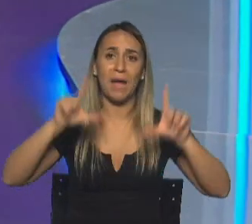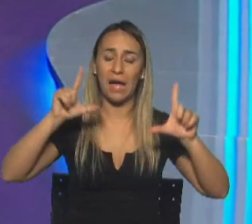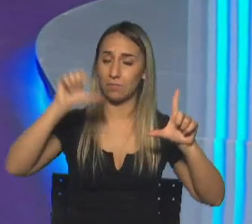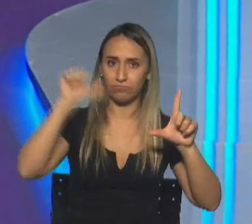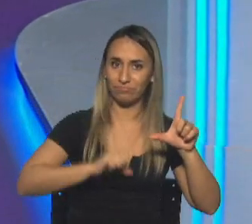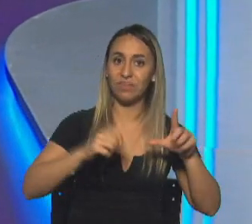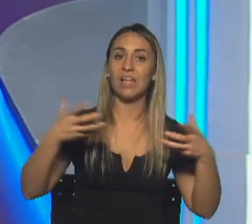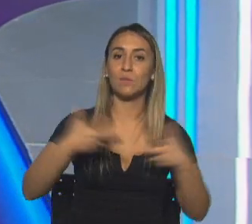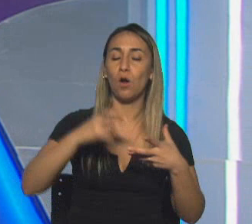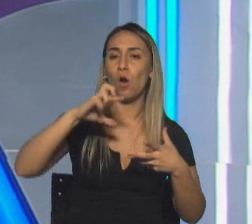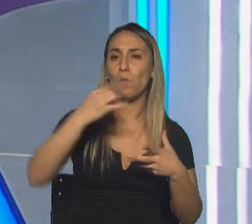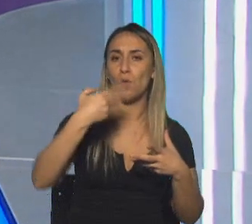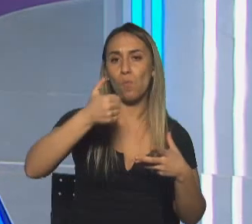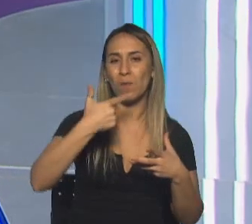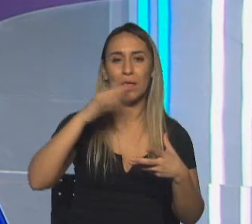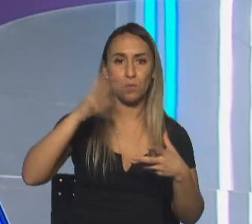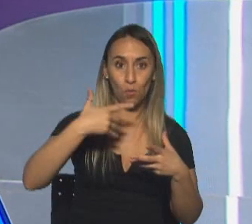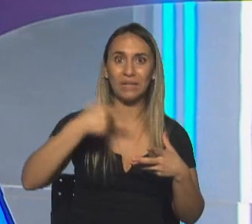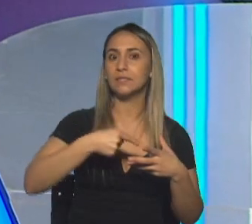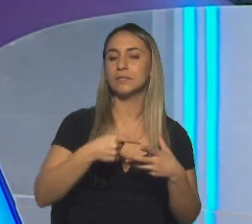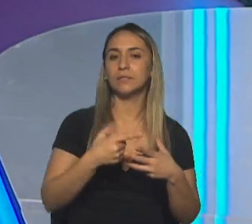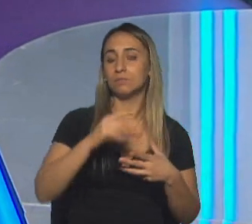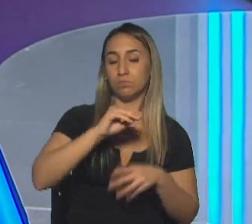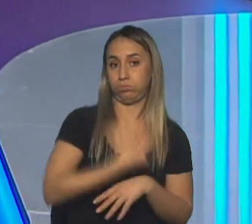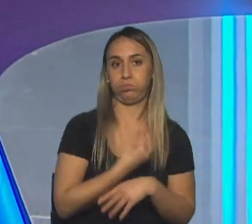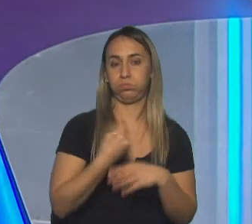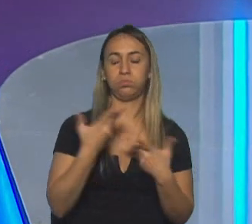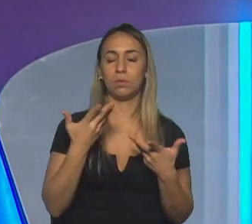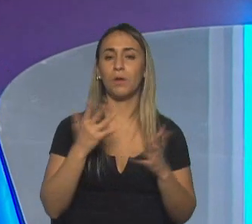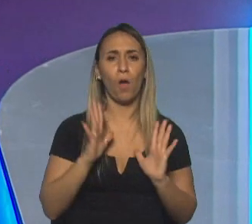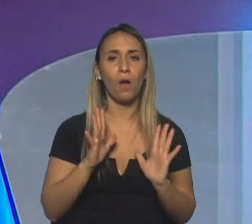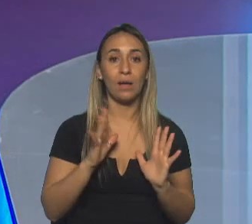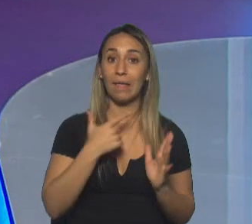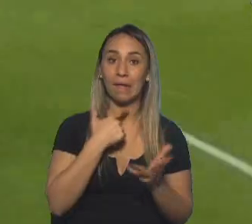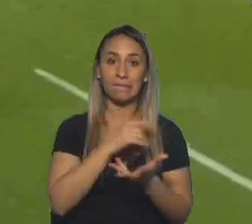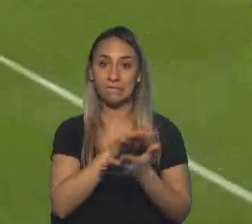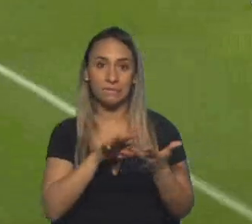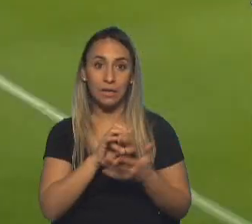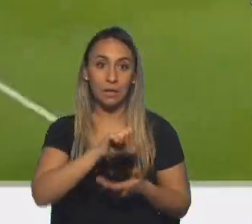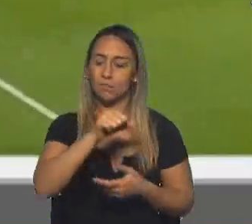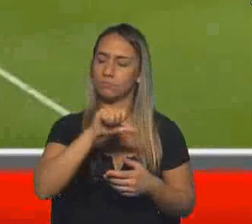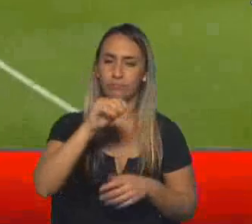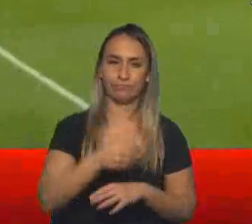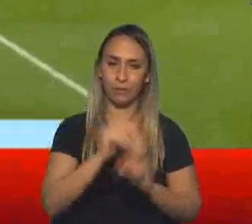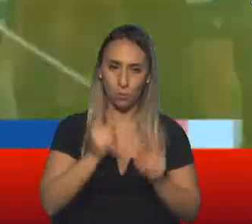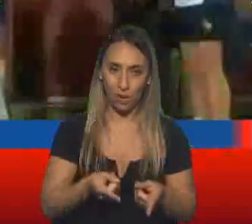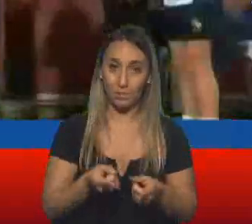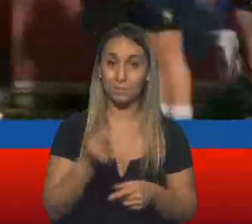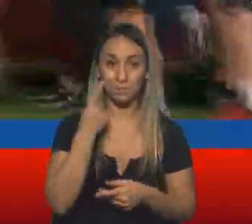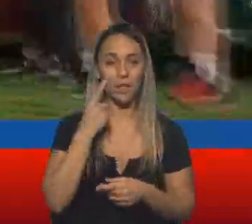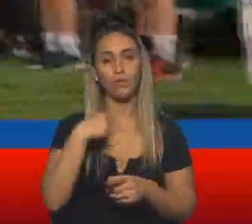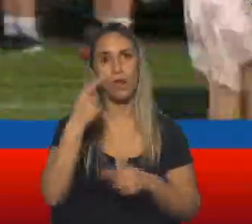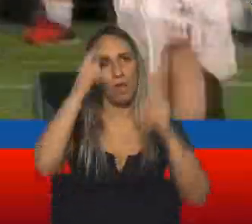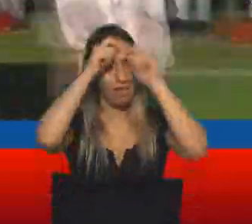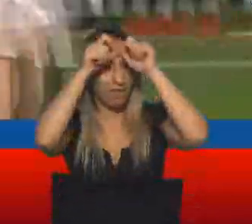tenido los Pumas la semana pasada frente a los Oldham, pero nada de eso sucedió. Claro, en el imaginario